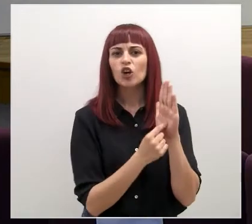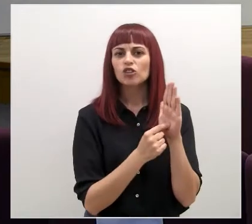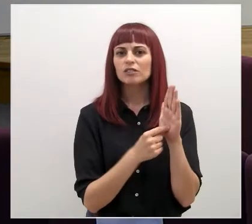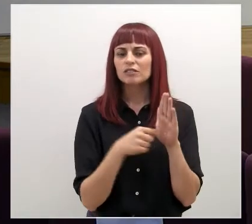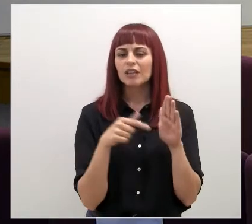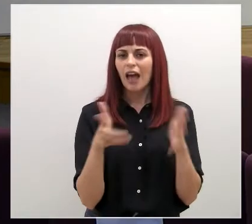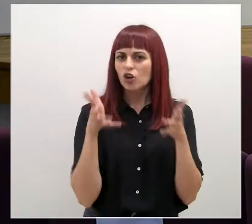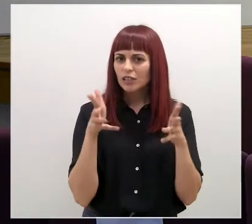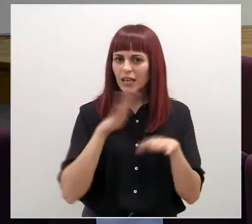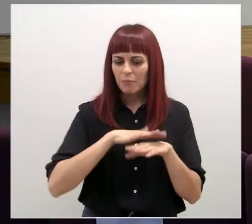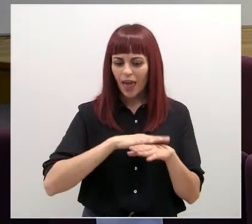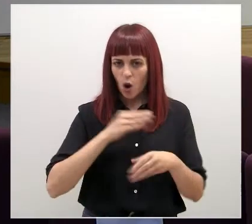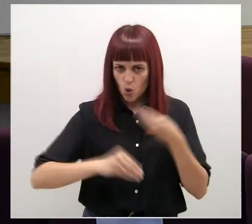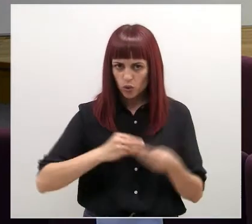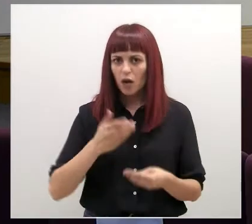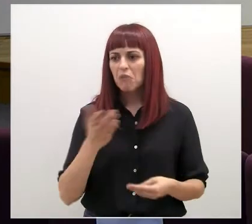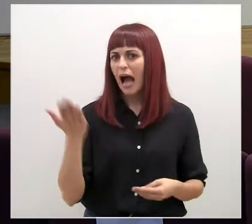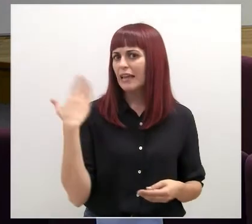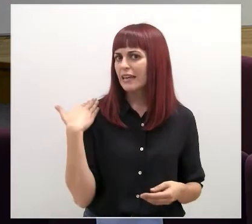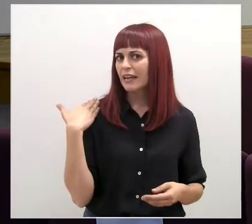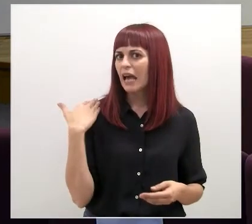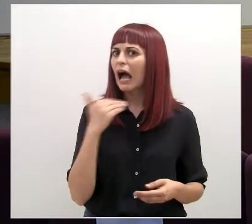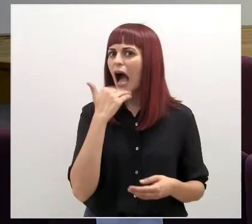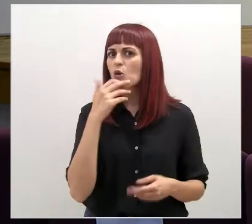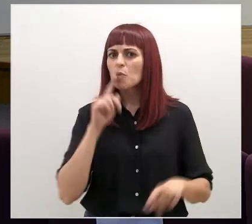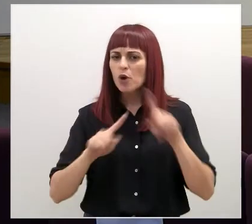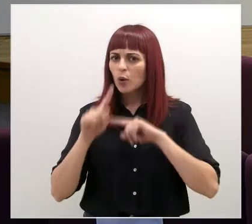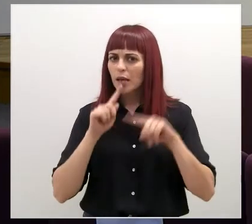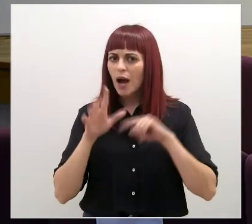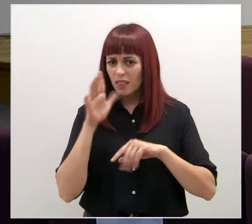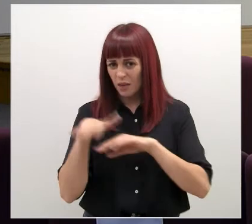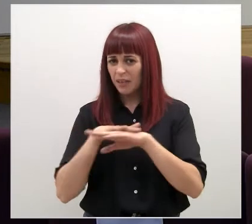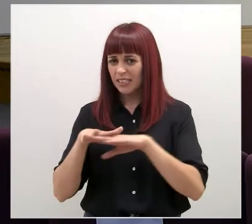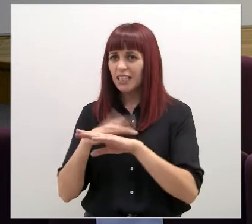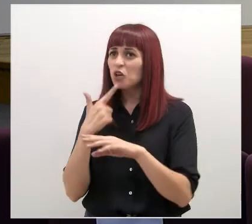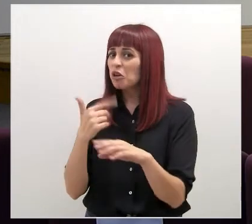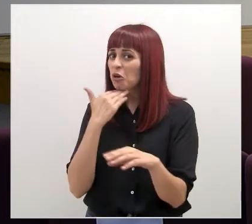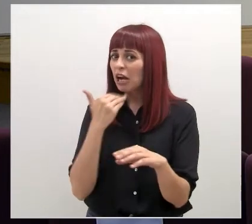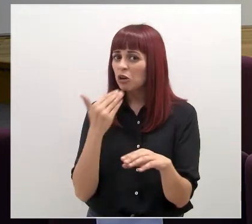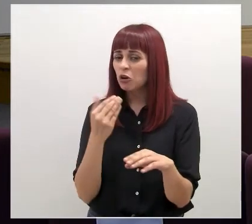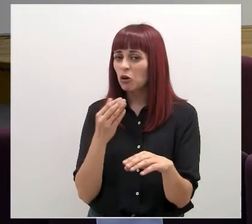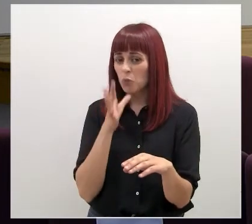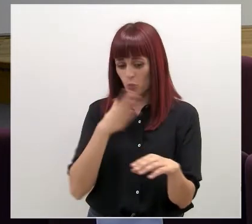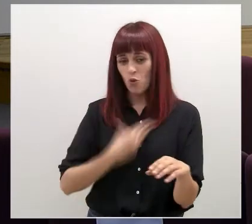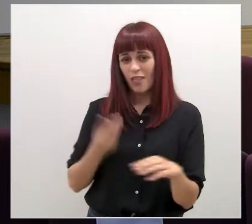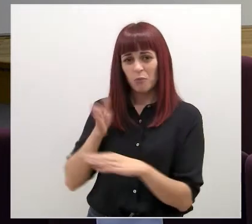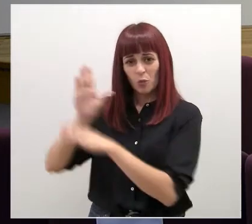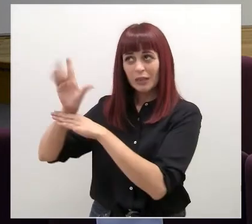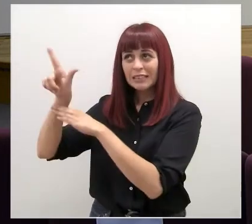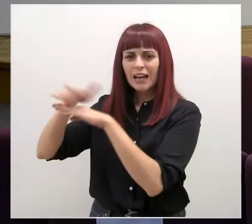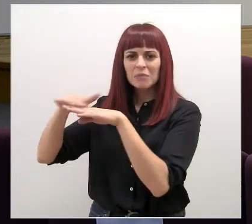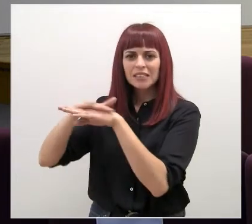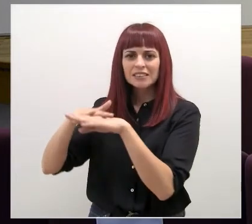consejería para utilizarlo? Y si hubo ayer algún inconveniente por parte del Ministerio a la propuesta que ha hecho Murcia de